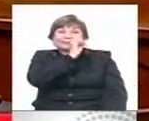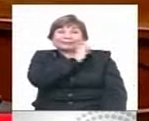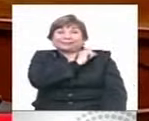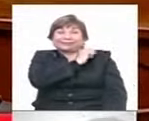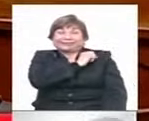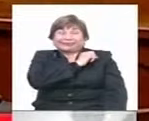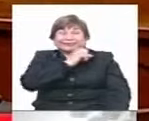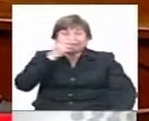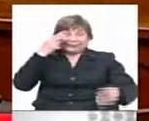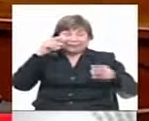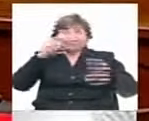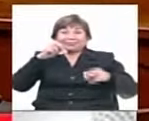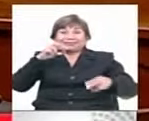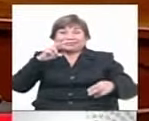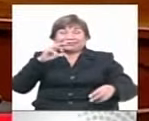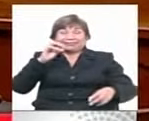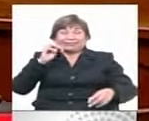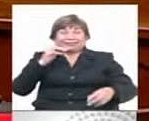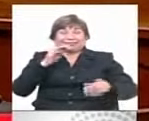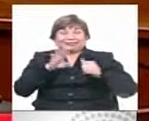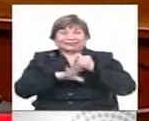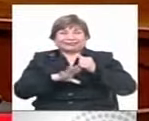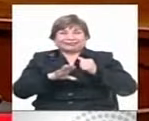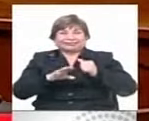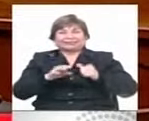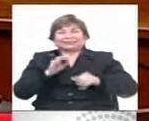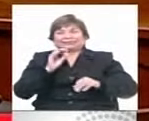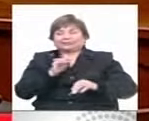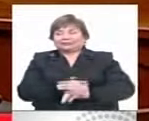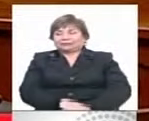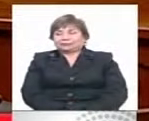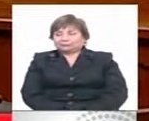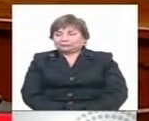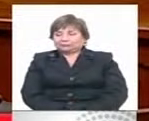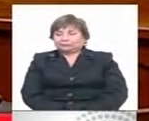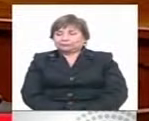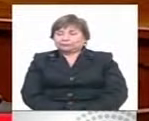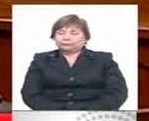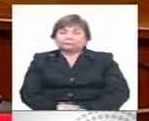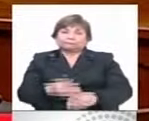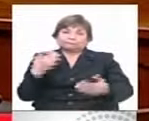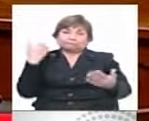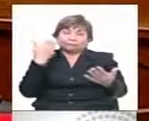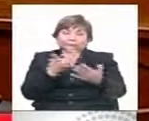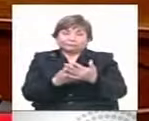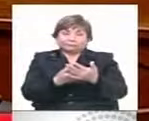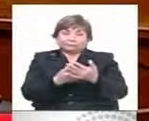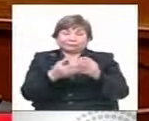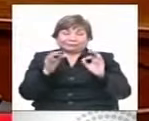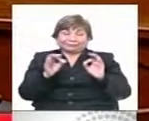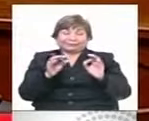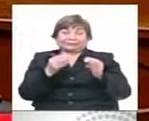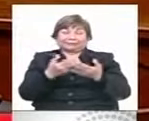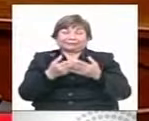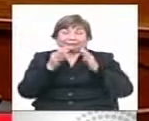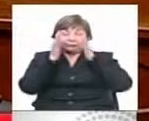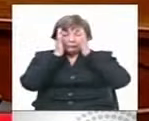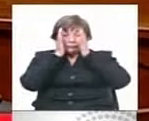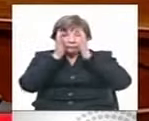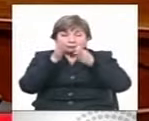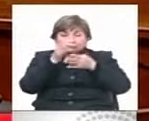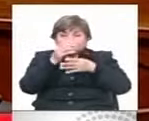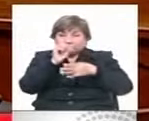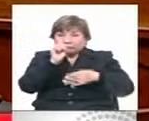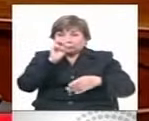y estudiantes de educación básica alternativa. La apuesta del retorno a la presencialidad y semipresencialidad